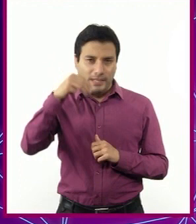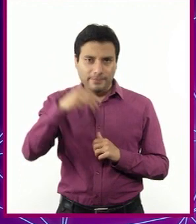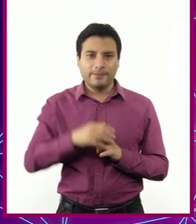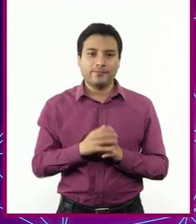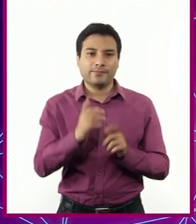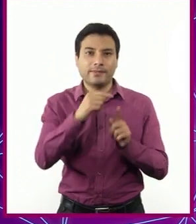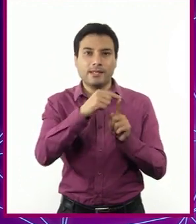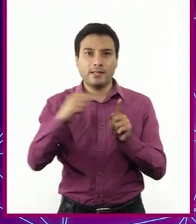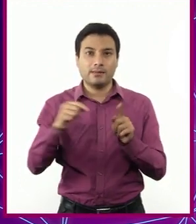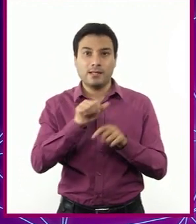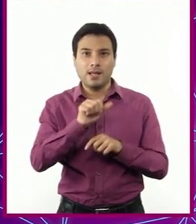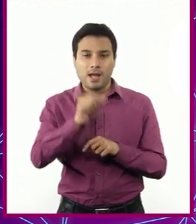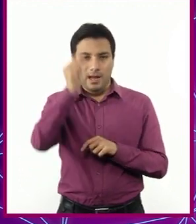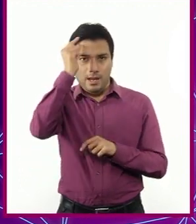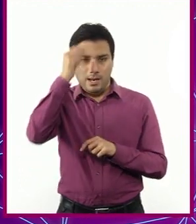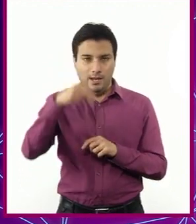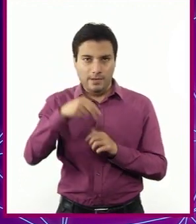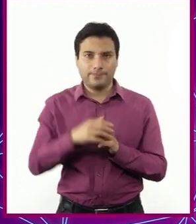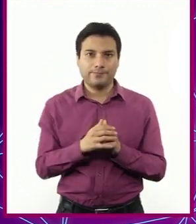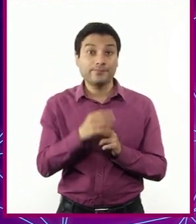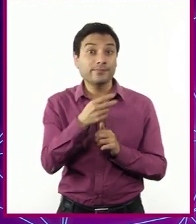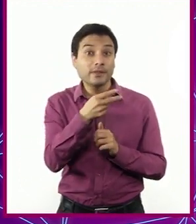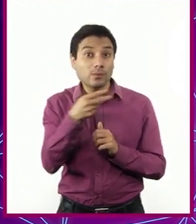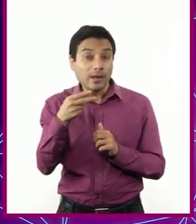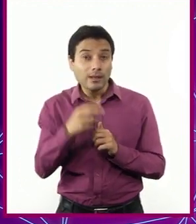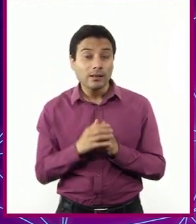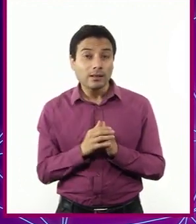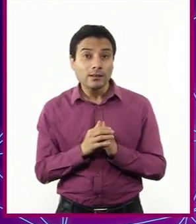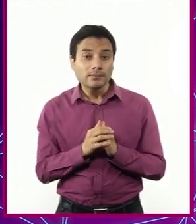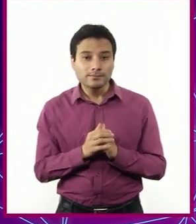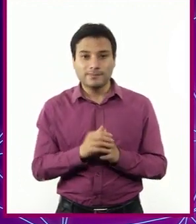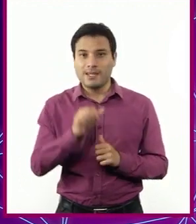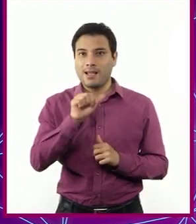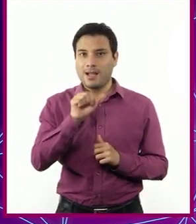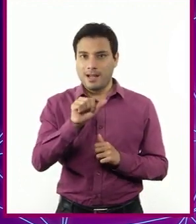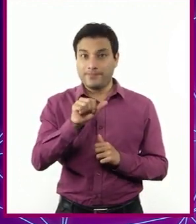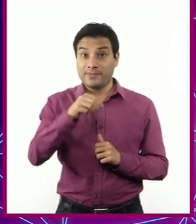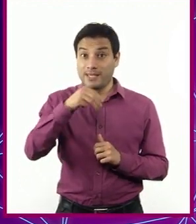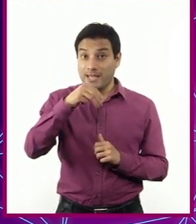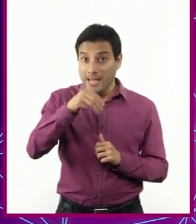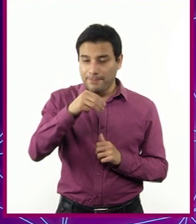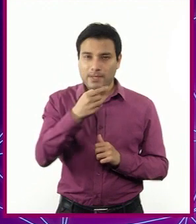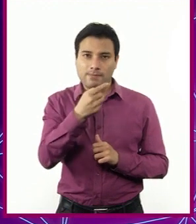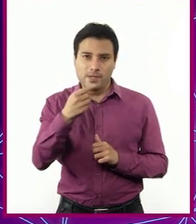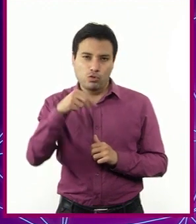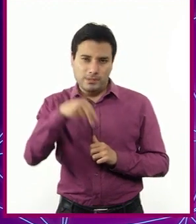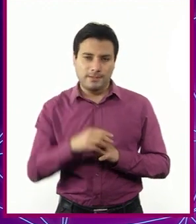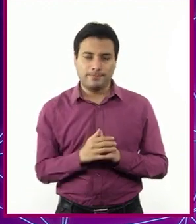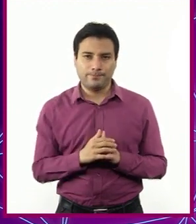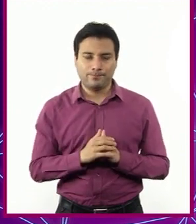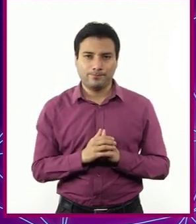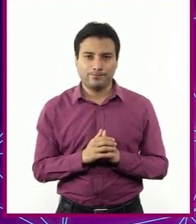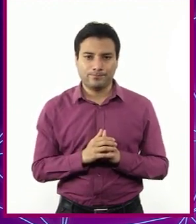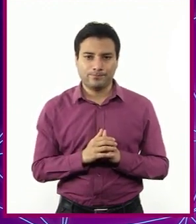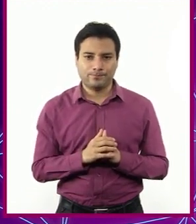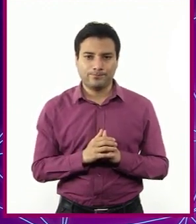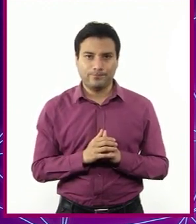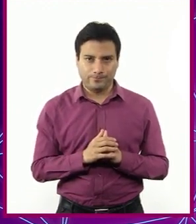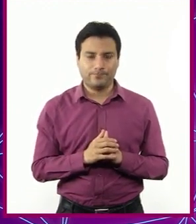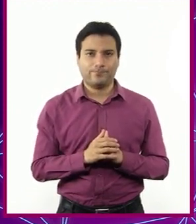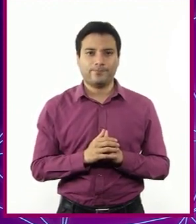a la n, que es igual a la m menos n. Al aplicar